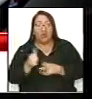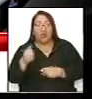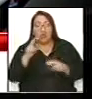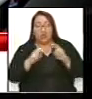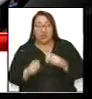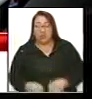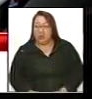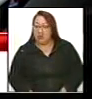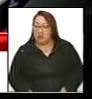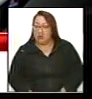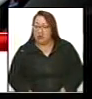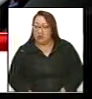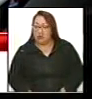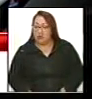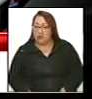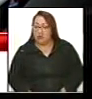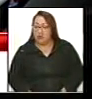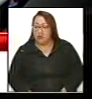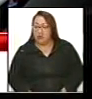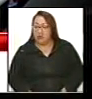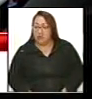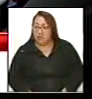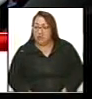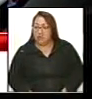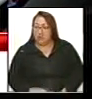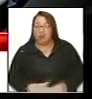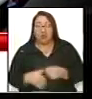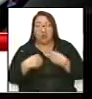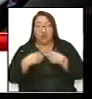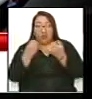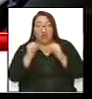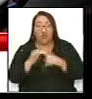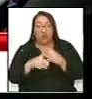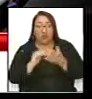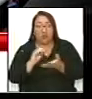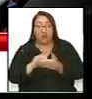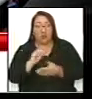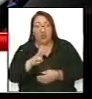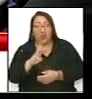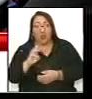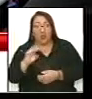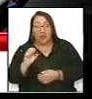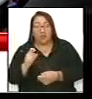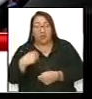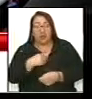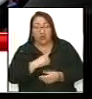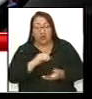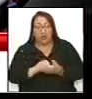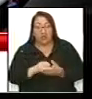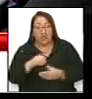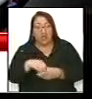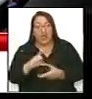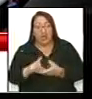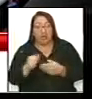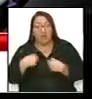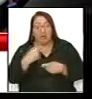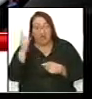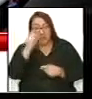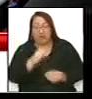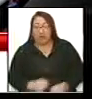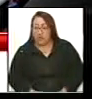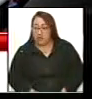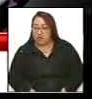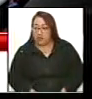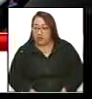revisar, porque no en todos los casos las sociedades de gestión tienen toda la información puesta en la web. Entonces, si nosotros que estamos en Lima tenemos la dificultad de